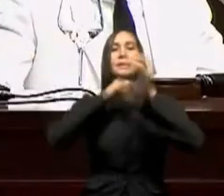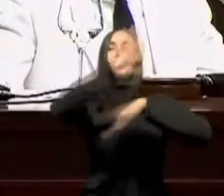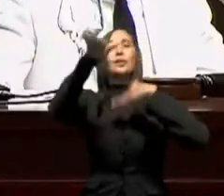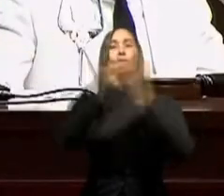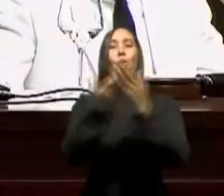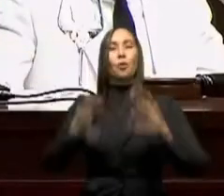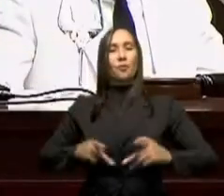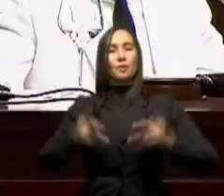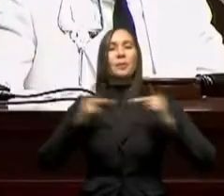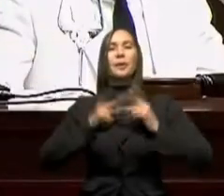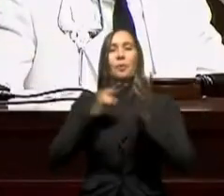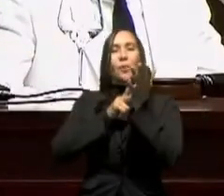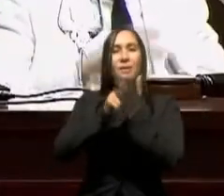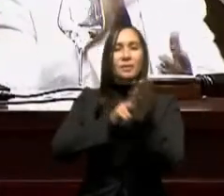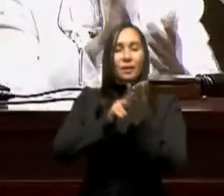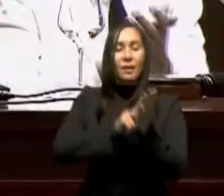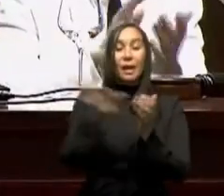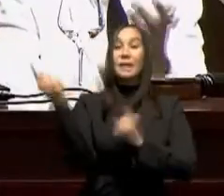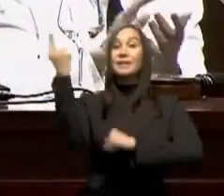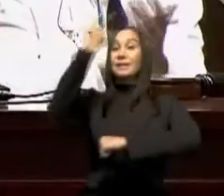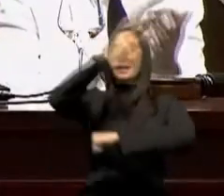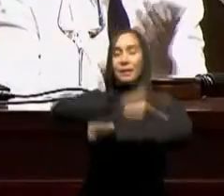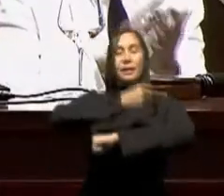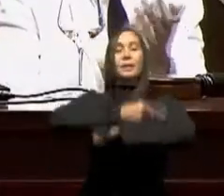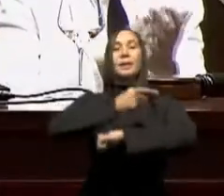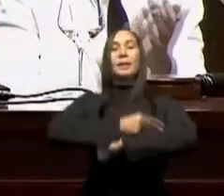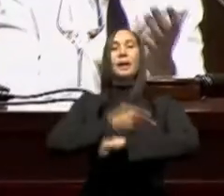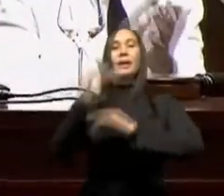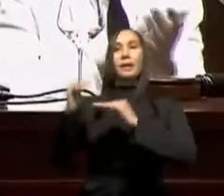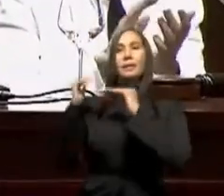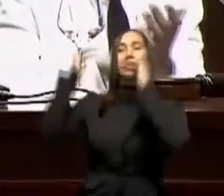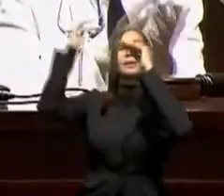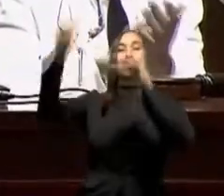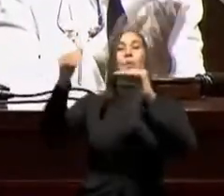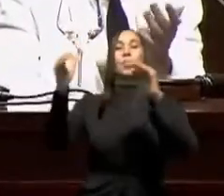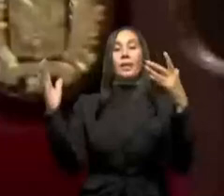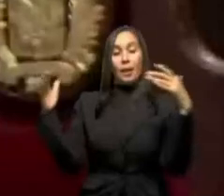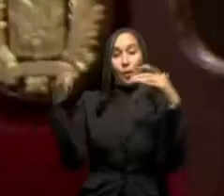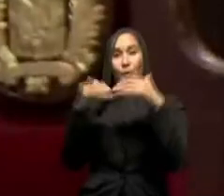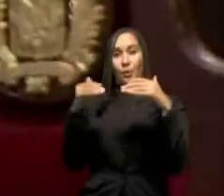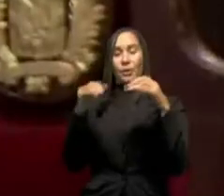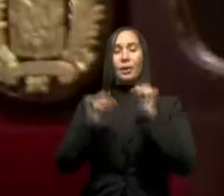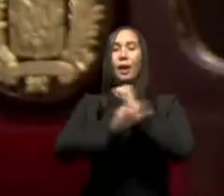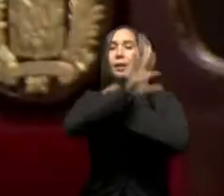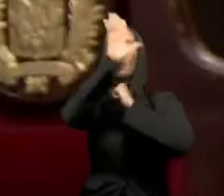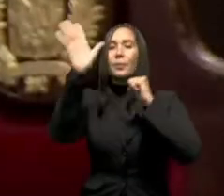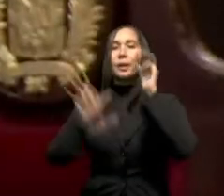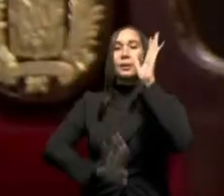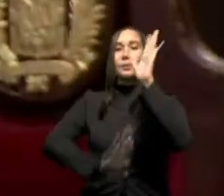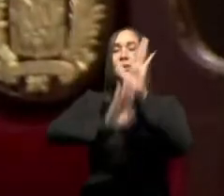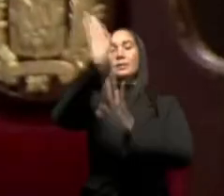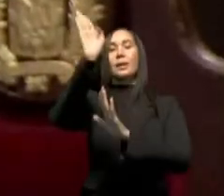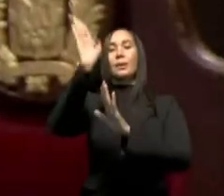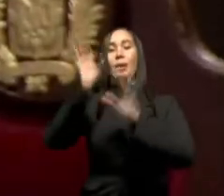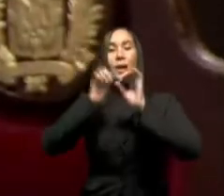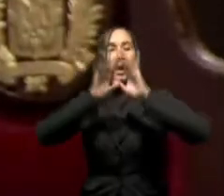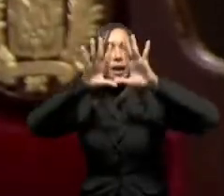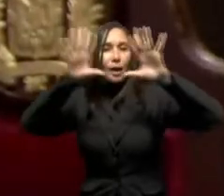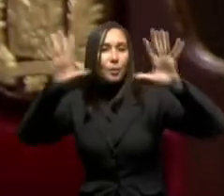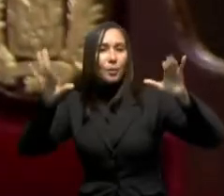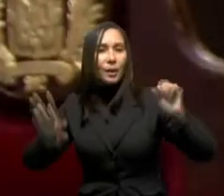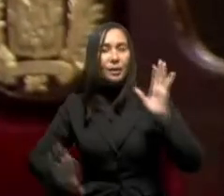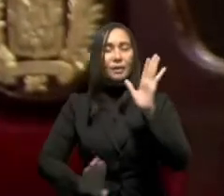todos viviremos esa realidad. Ese será el día en que las alturas de la cordillera central alumbrarán desarrollo.